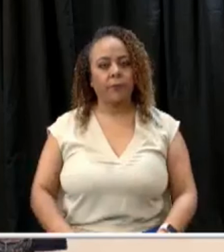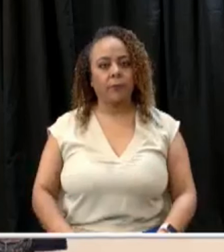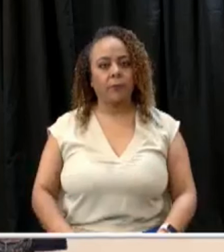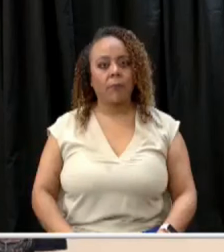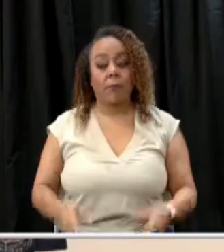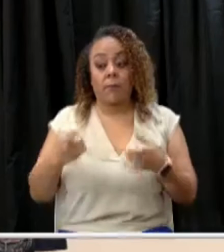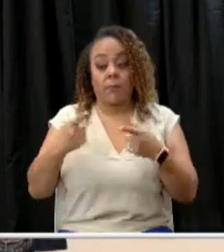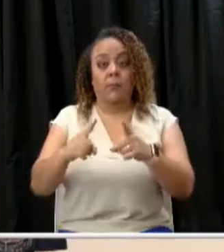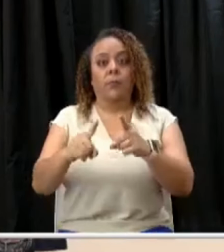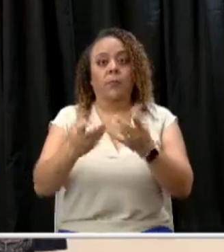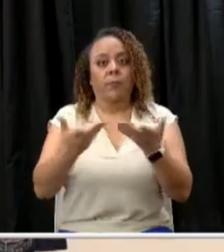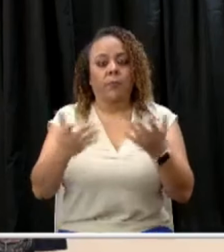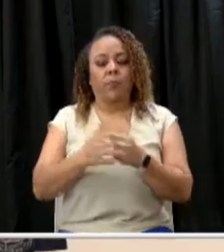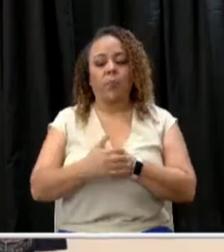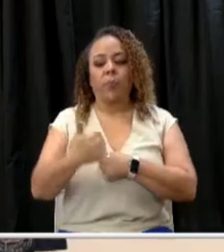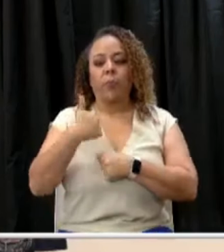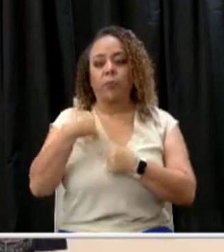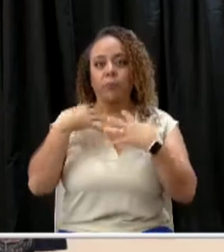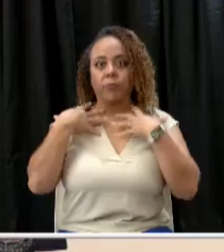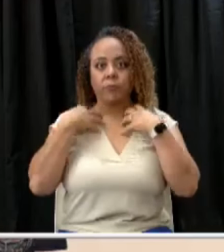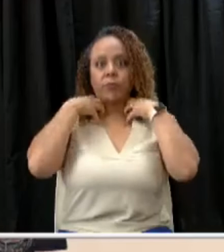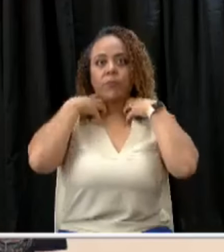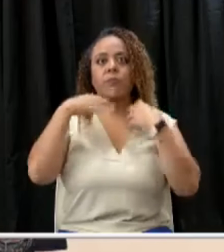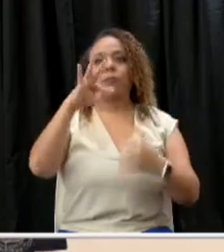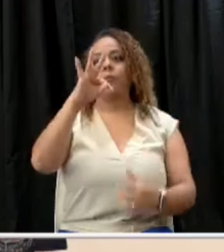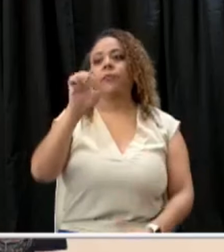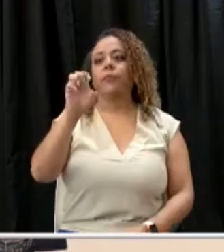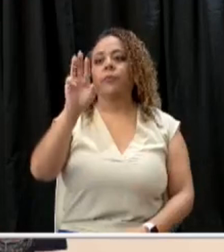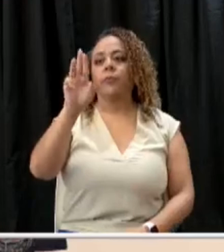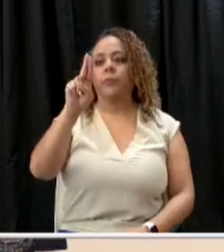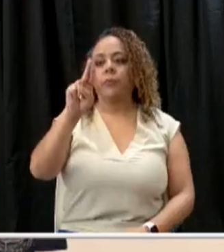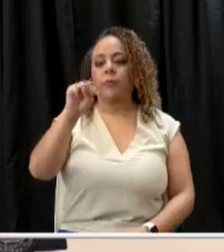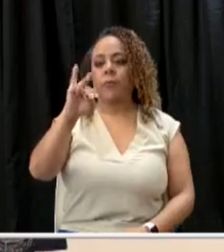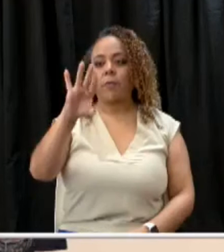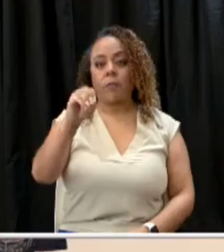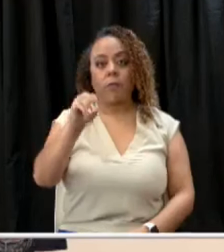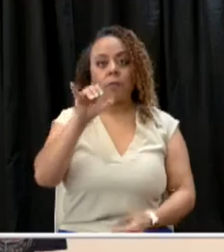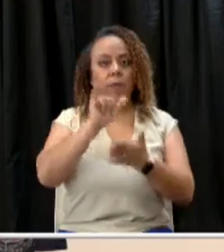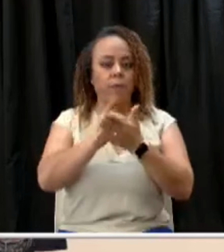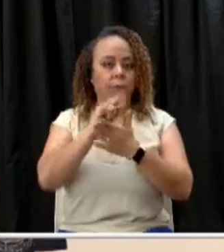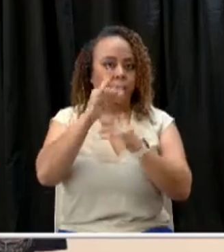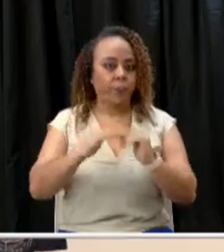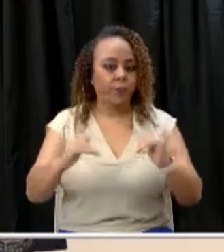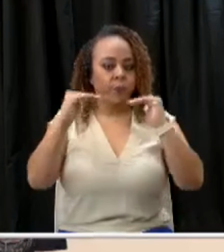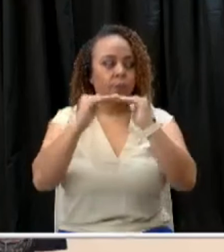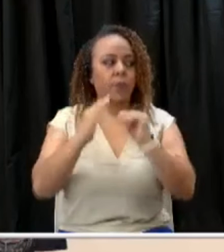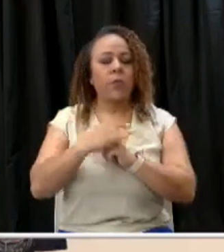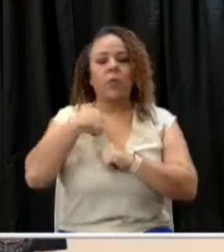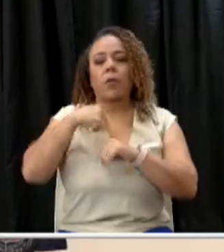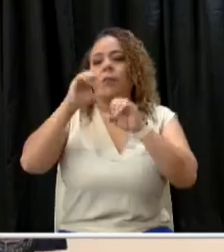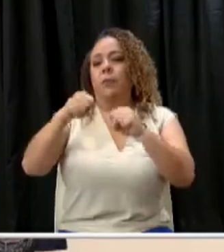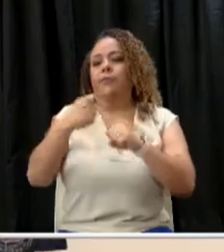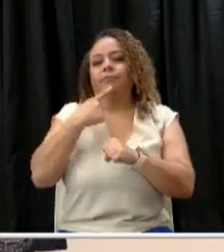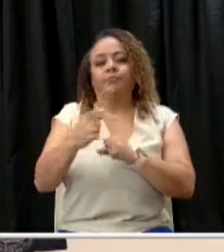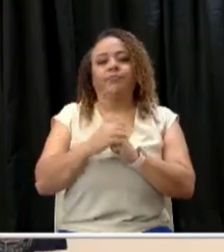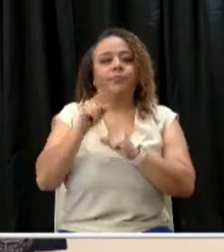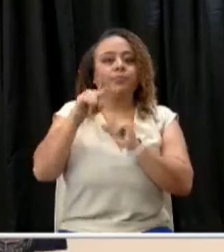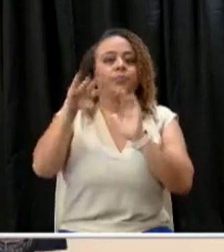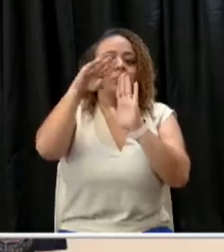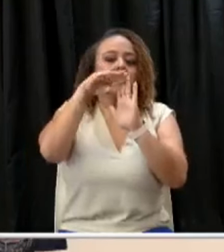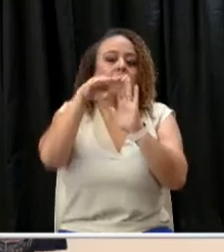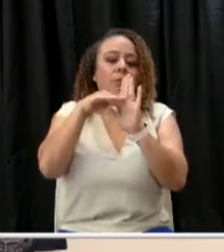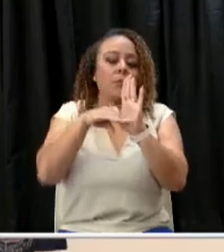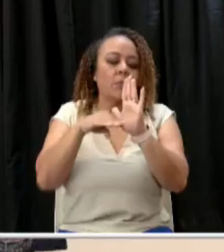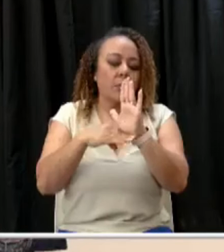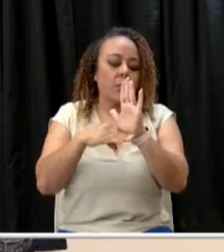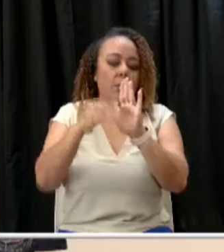a causar es tener estrés térmico. El estrés térmico es un nivel. Yo puedo ponerle un nivel a cuánto